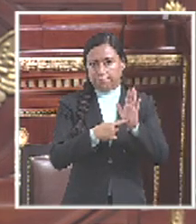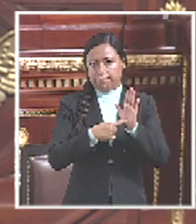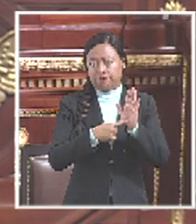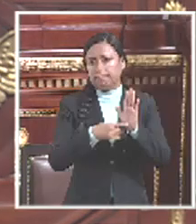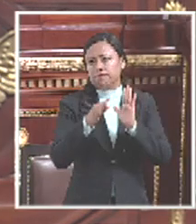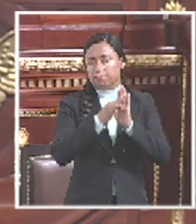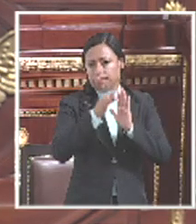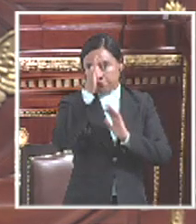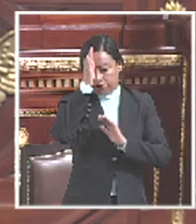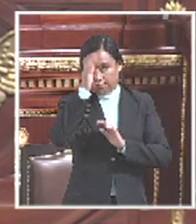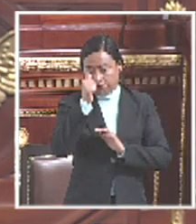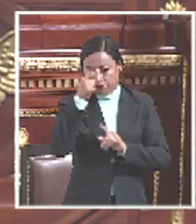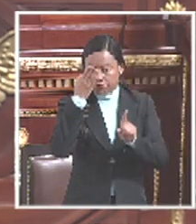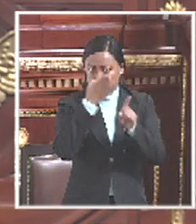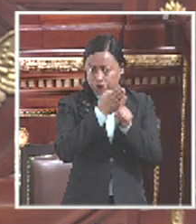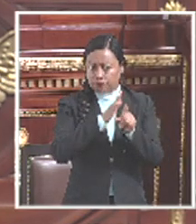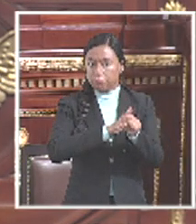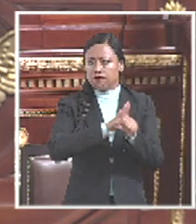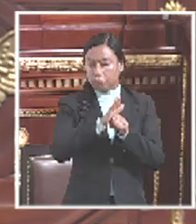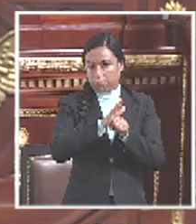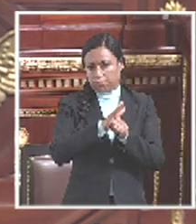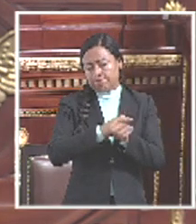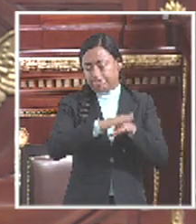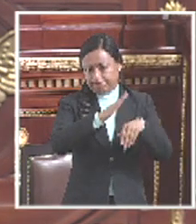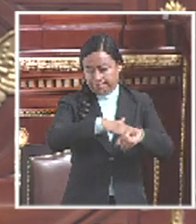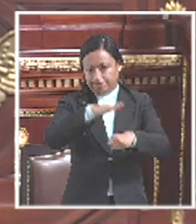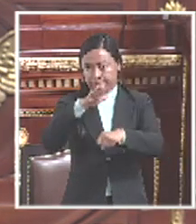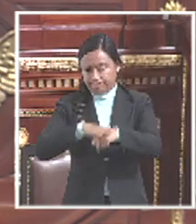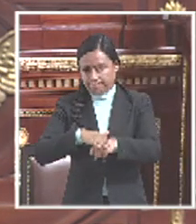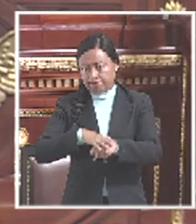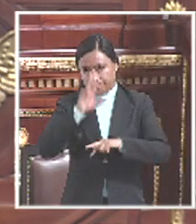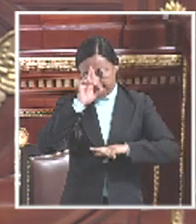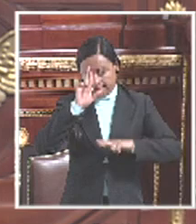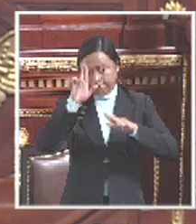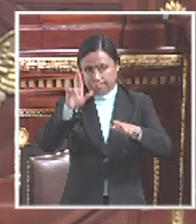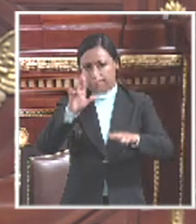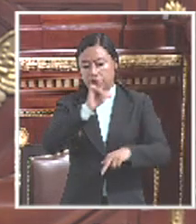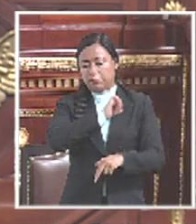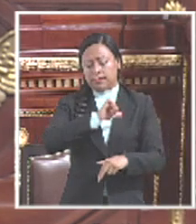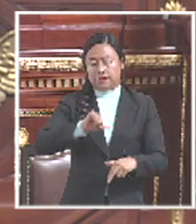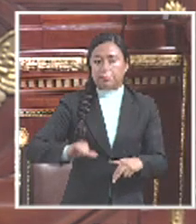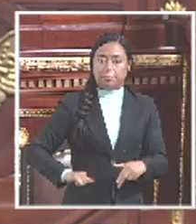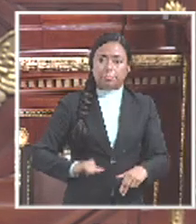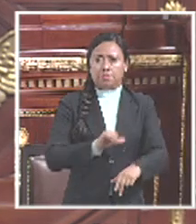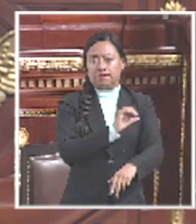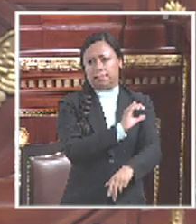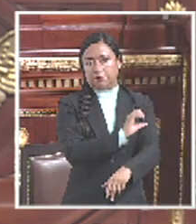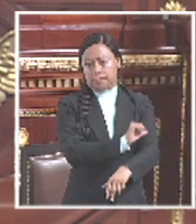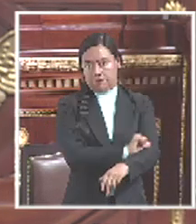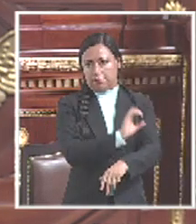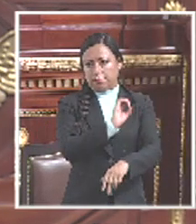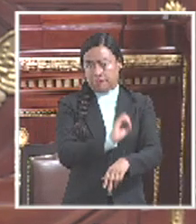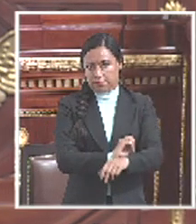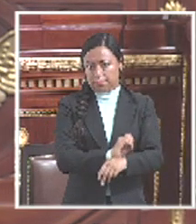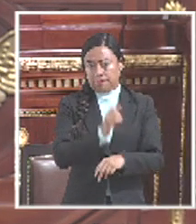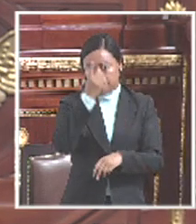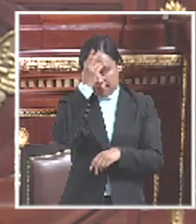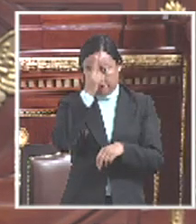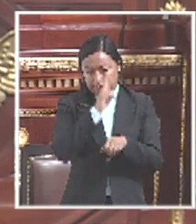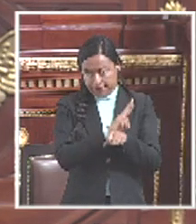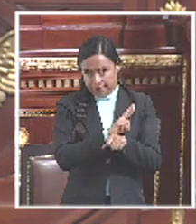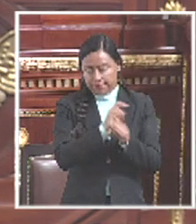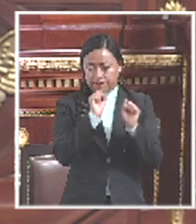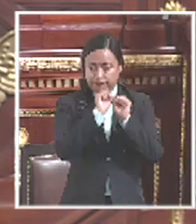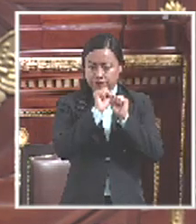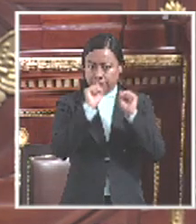acuerdo con la finalidad de exhortar respetuosamente a la Alcaldía Álvaro Obregón, a la Directora General del Sistema de Transporte